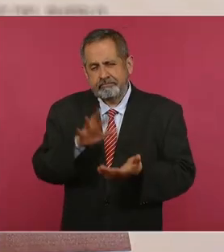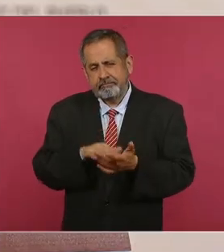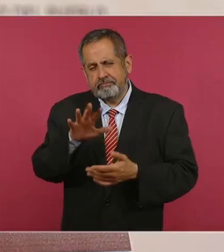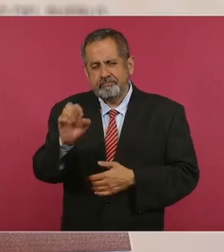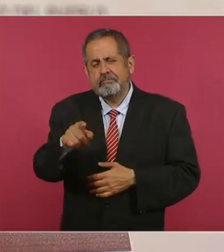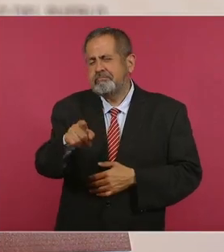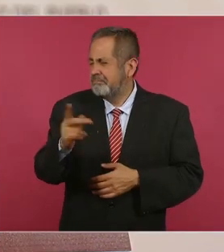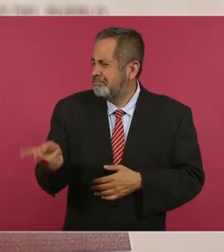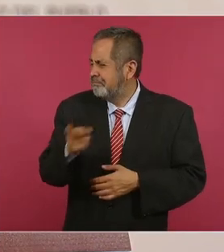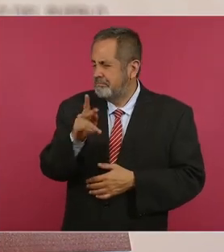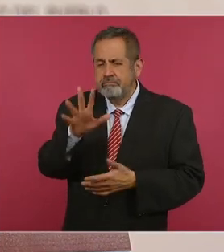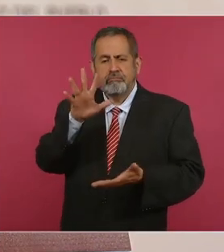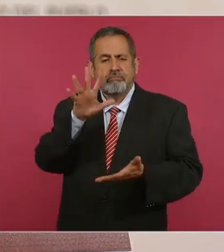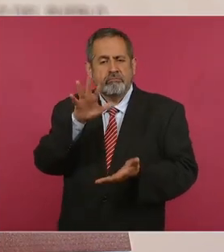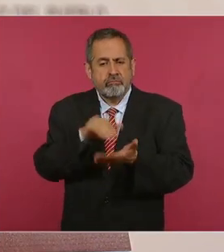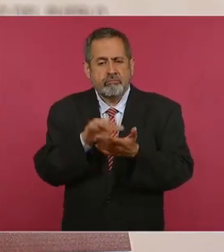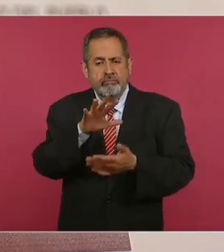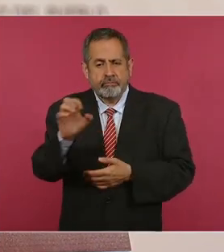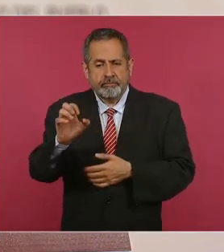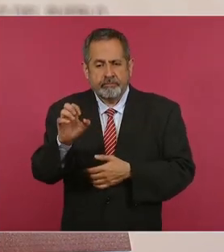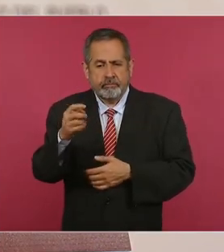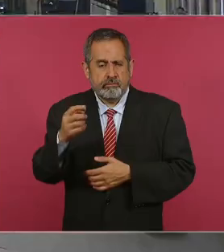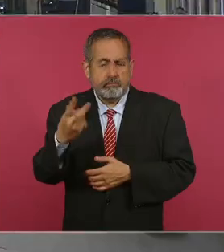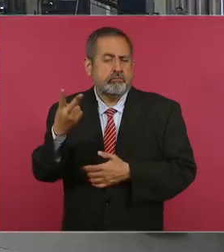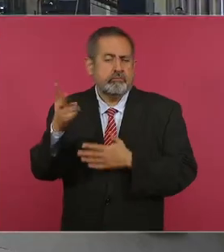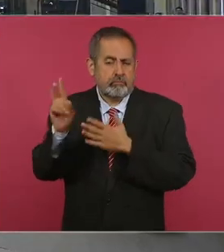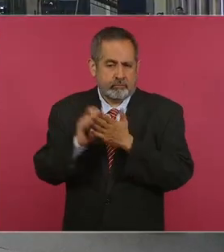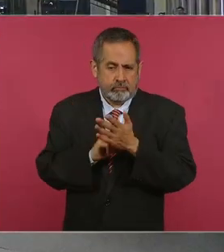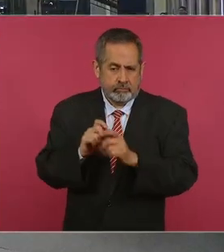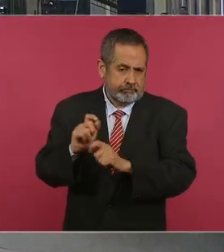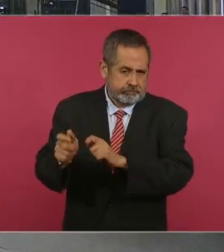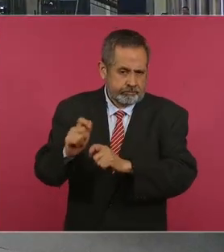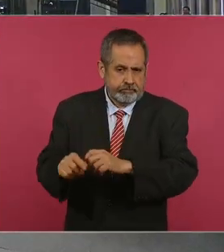5.500, a ver, bimestrales.